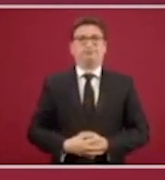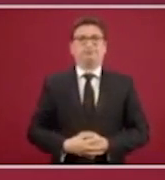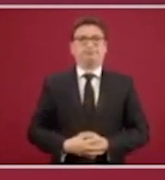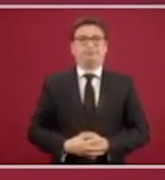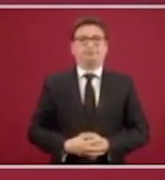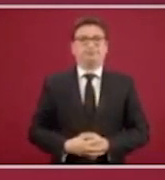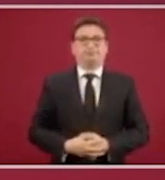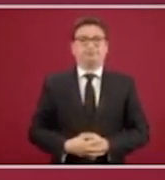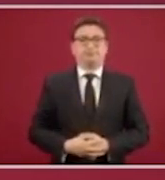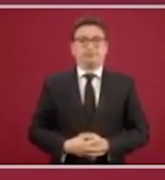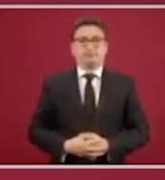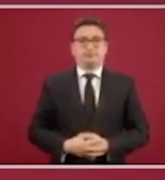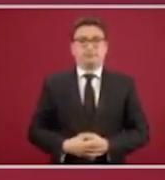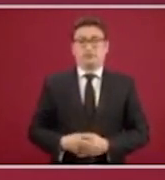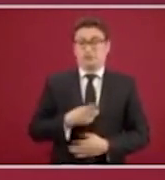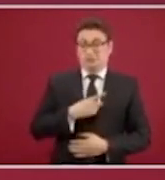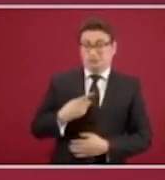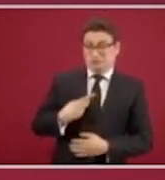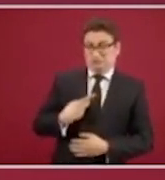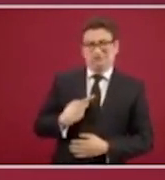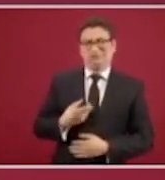y no es deuda.